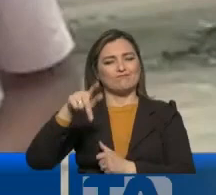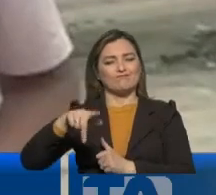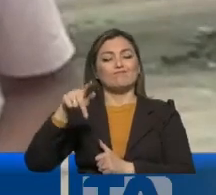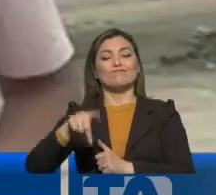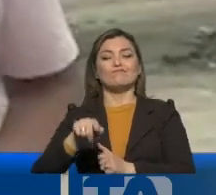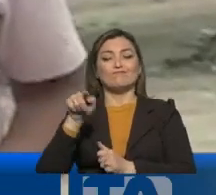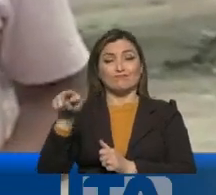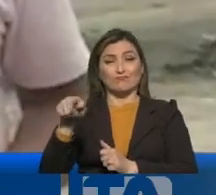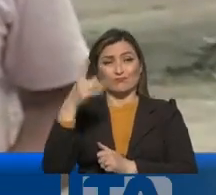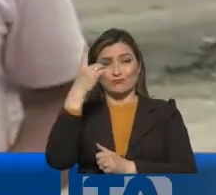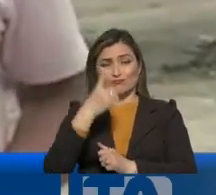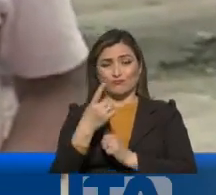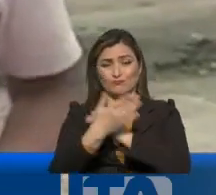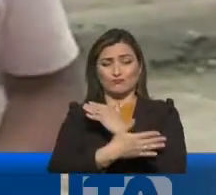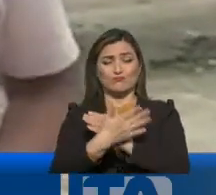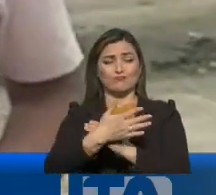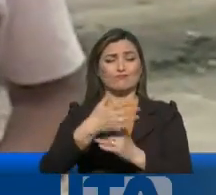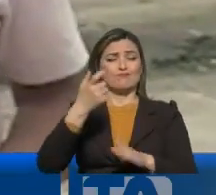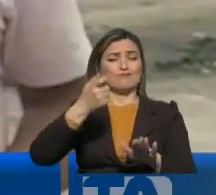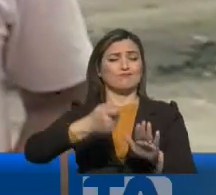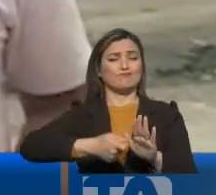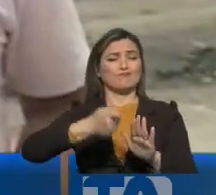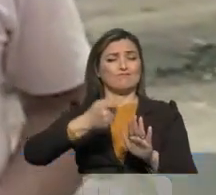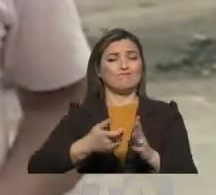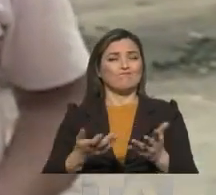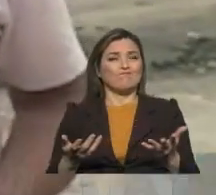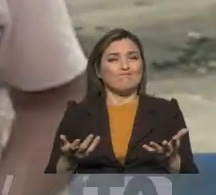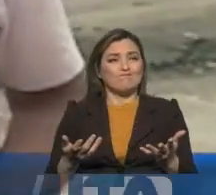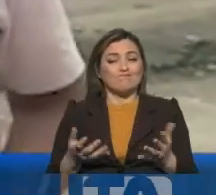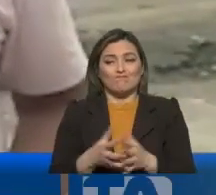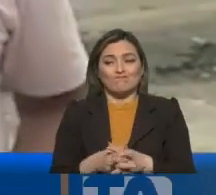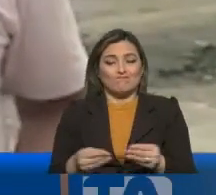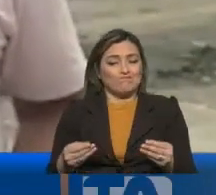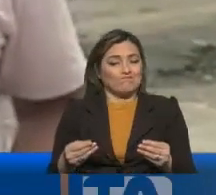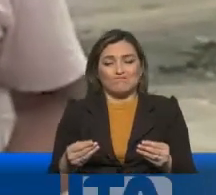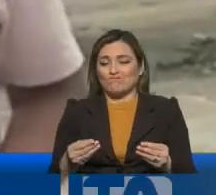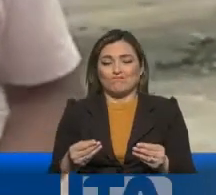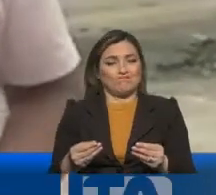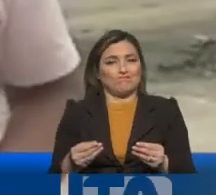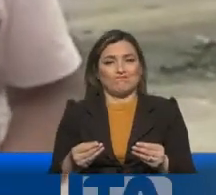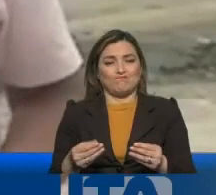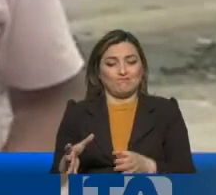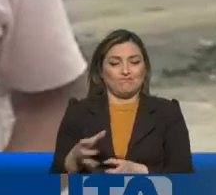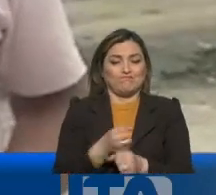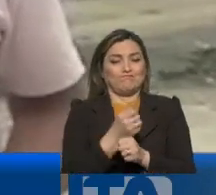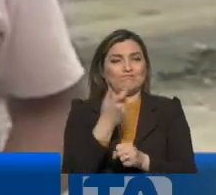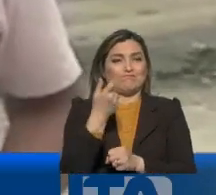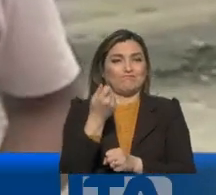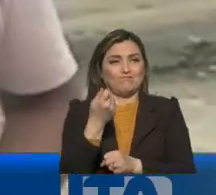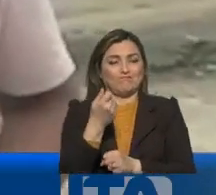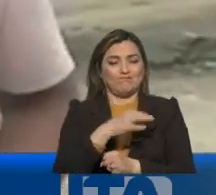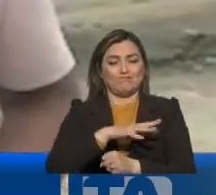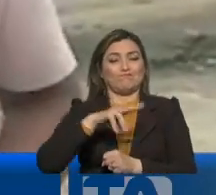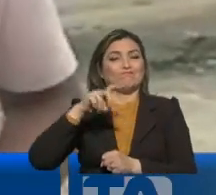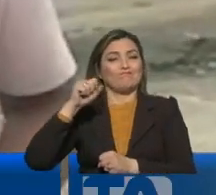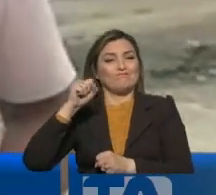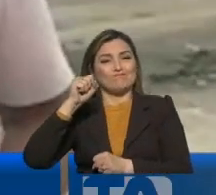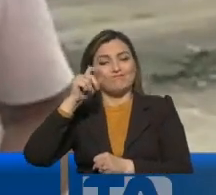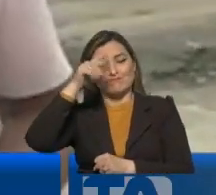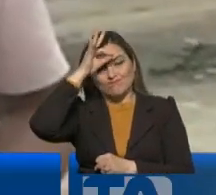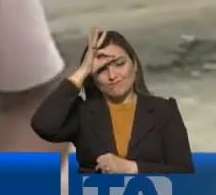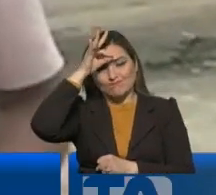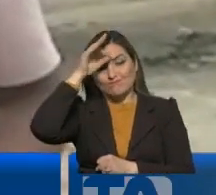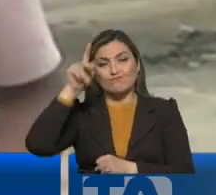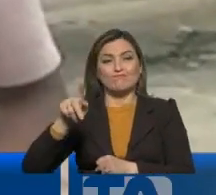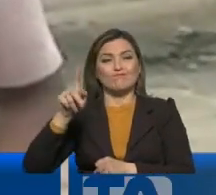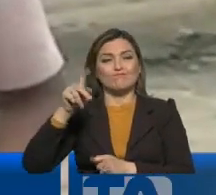sentencia dictada por los jueces nos da la solución con el dinero que puede el hospital de penetrancia